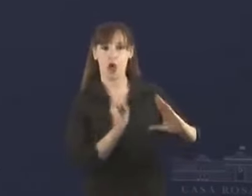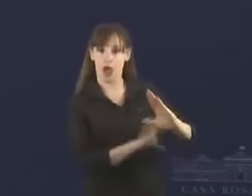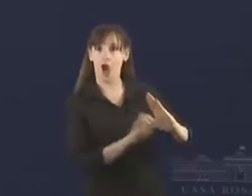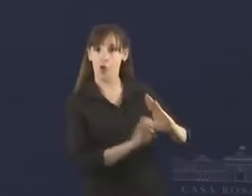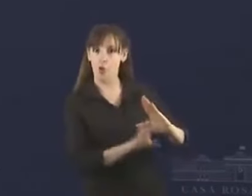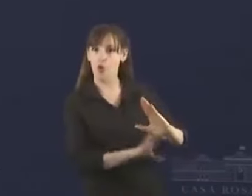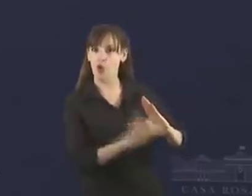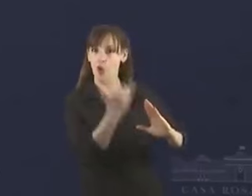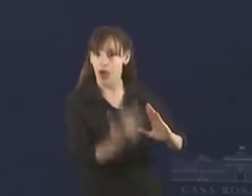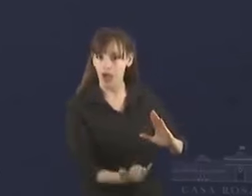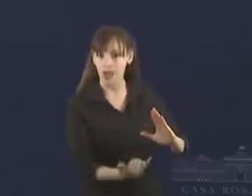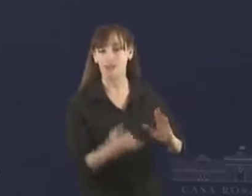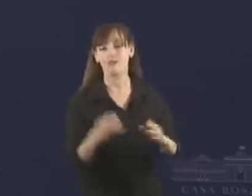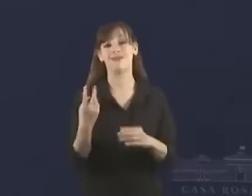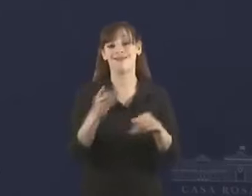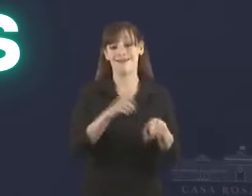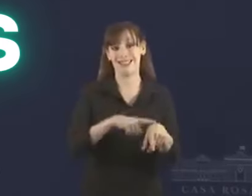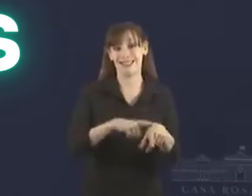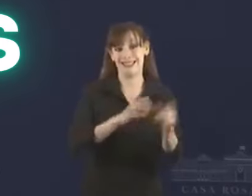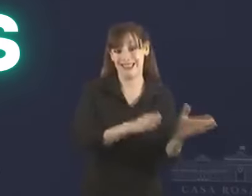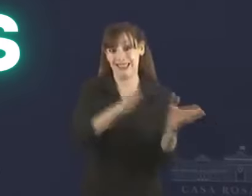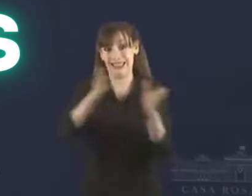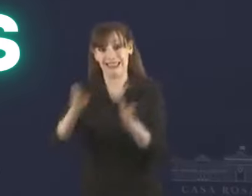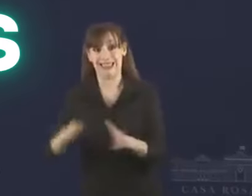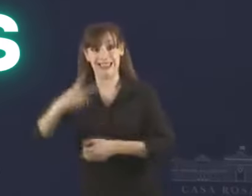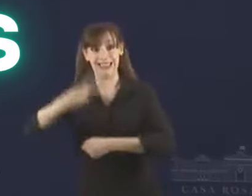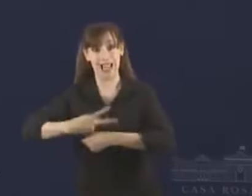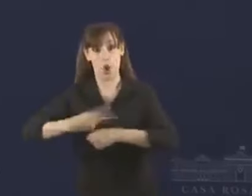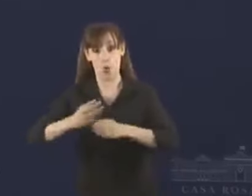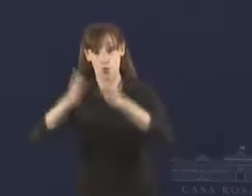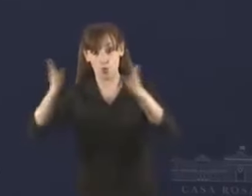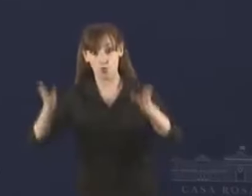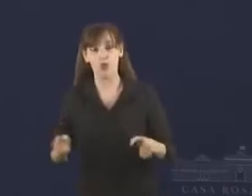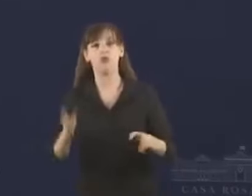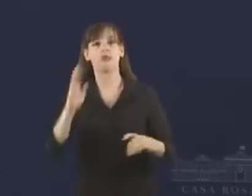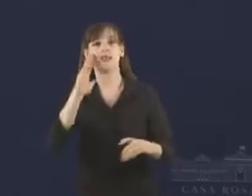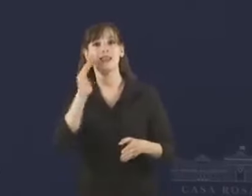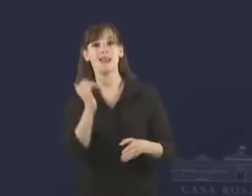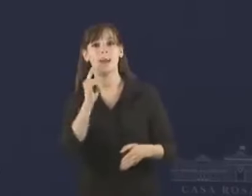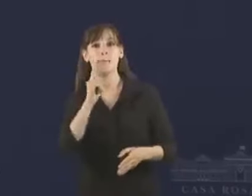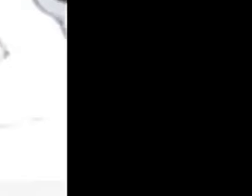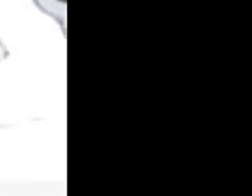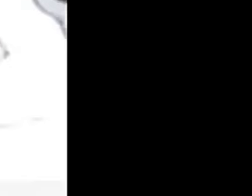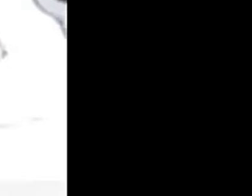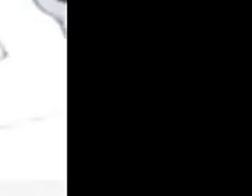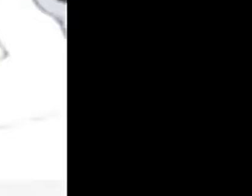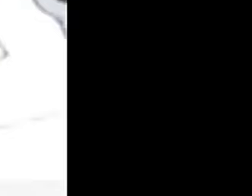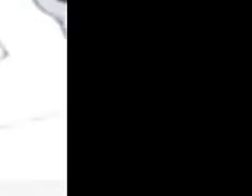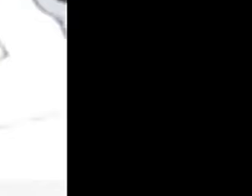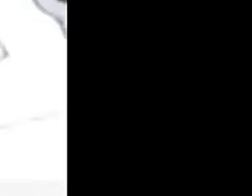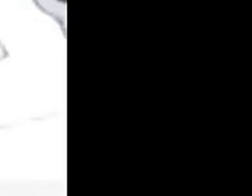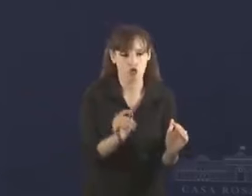una segunda etapa donde se van a ahorrar unos 16,850 millones de pesos adicionales